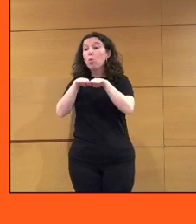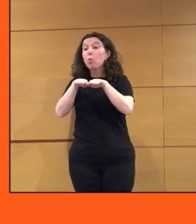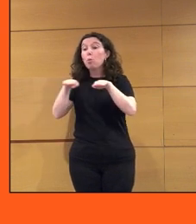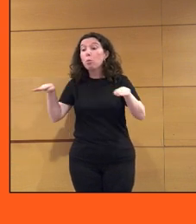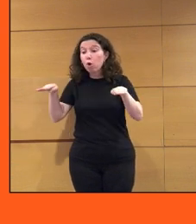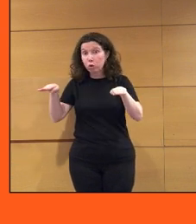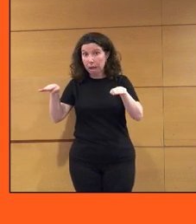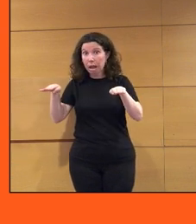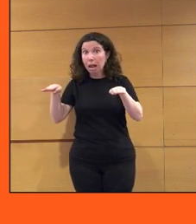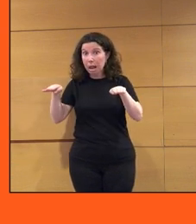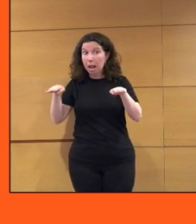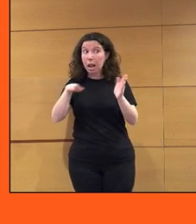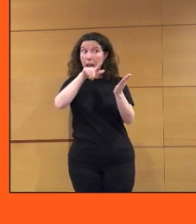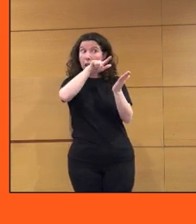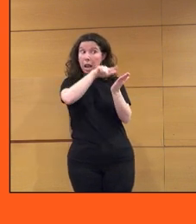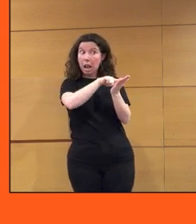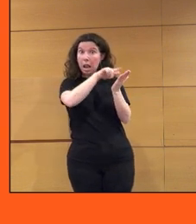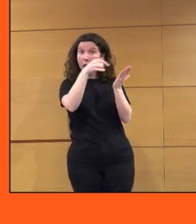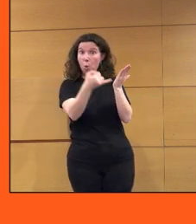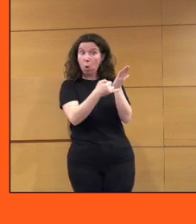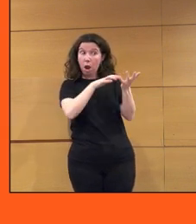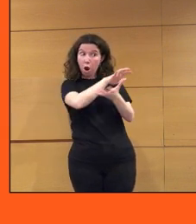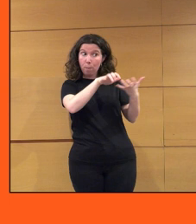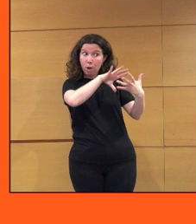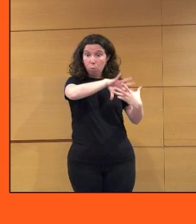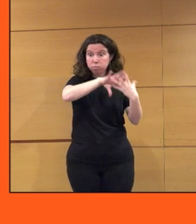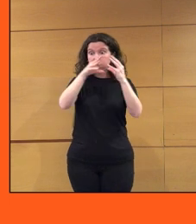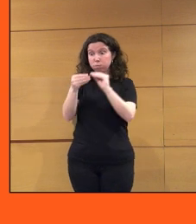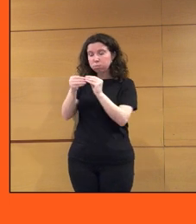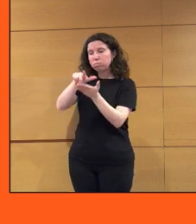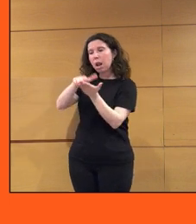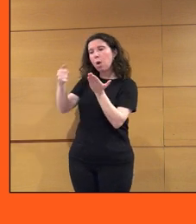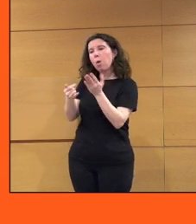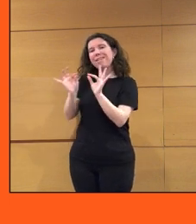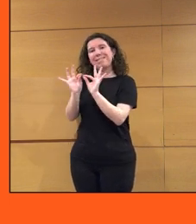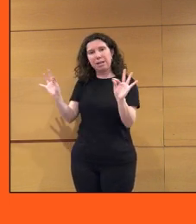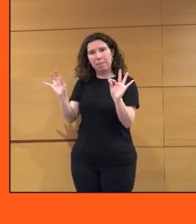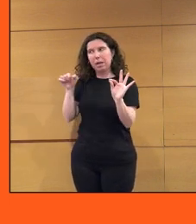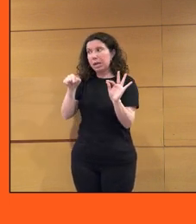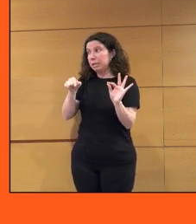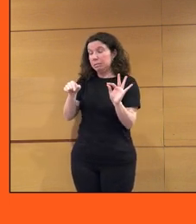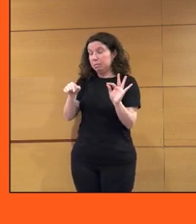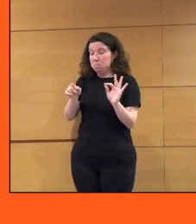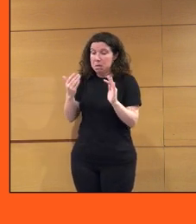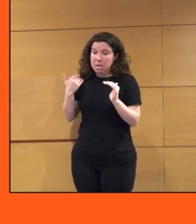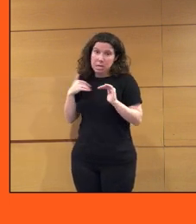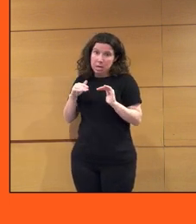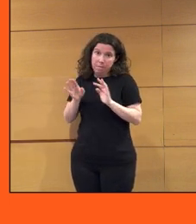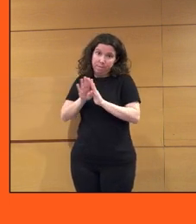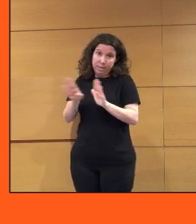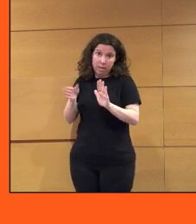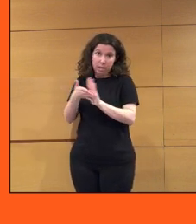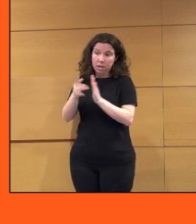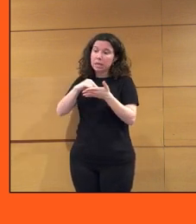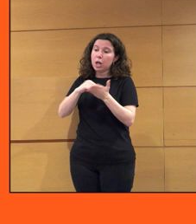simple a lenguaje del lenguaje complejo a lenguaje simple. Ya no está más disponible, lamentablemente. La tecnología ha cambiado muchísimo.